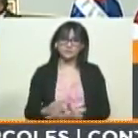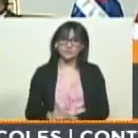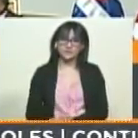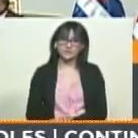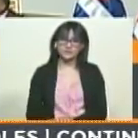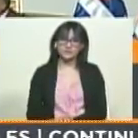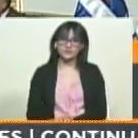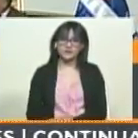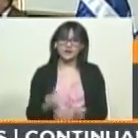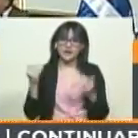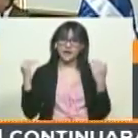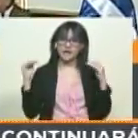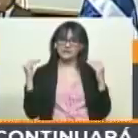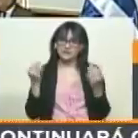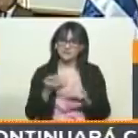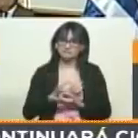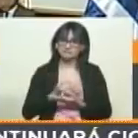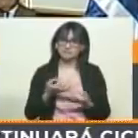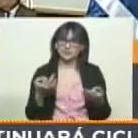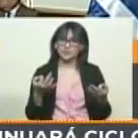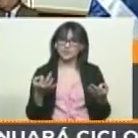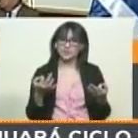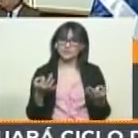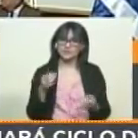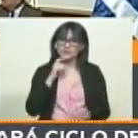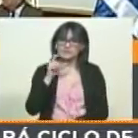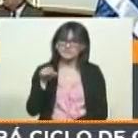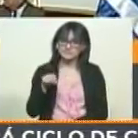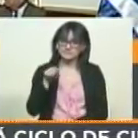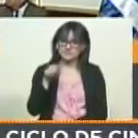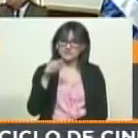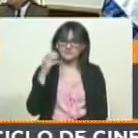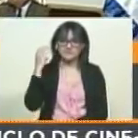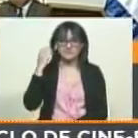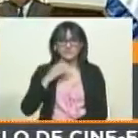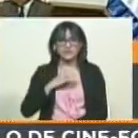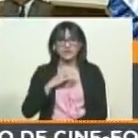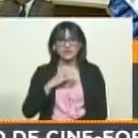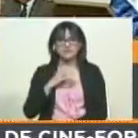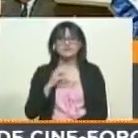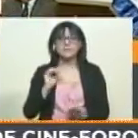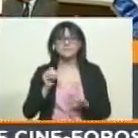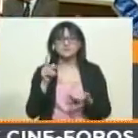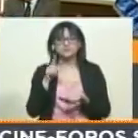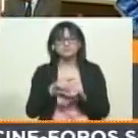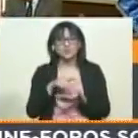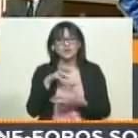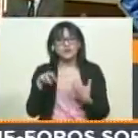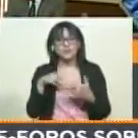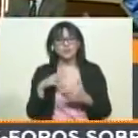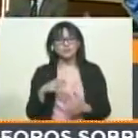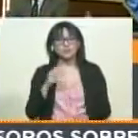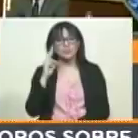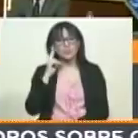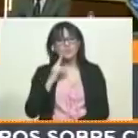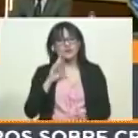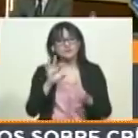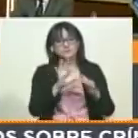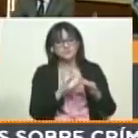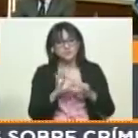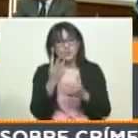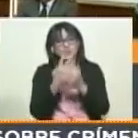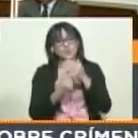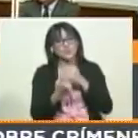esa ética intachable del comandante Fidel Castro, llegó la revolución bolivariana. Y ahí se unieron en un solo